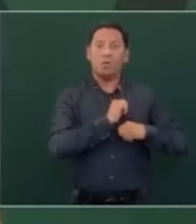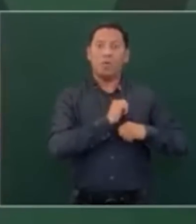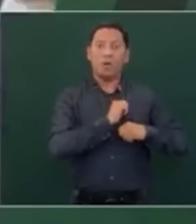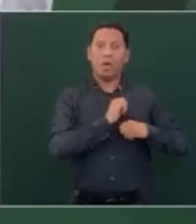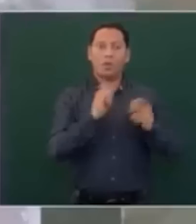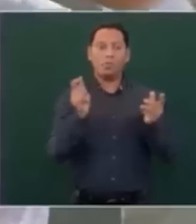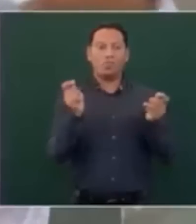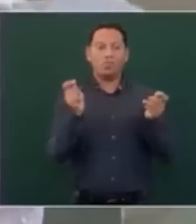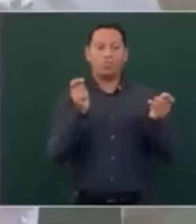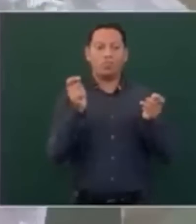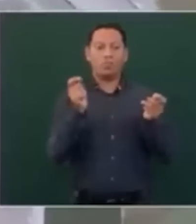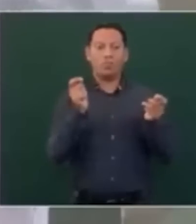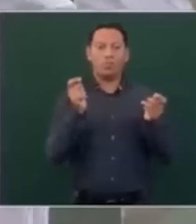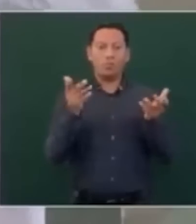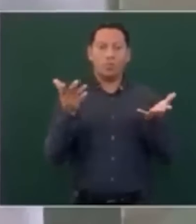Ellos